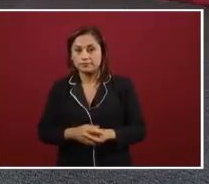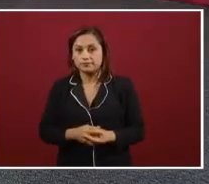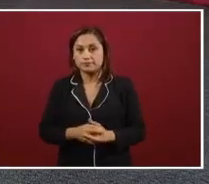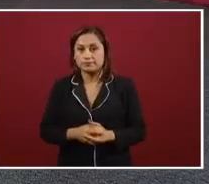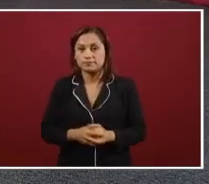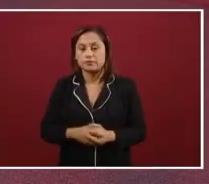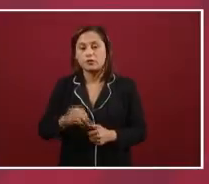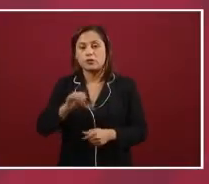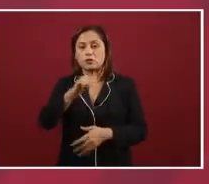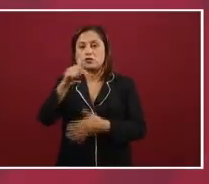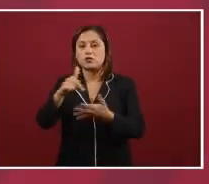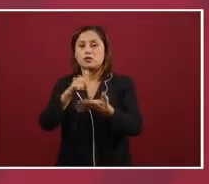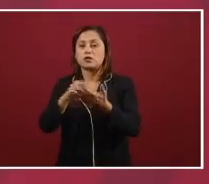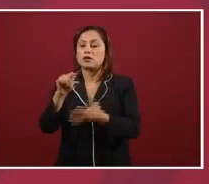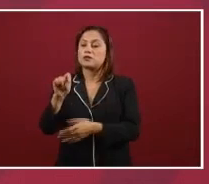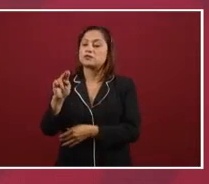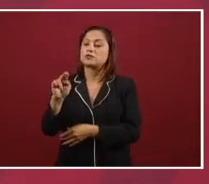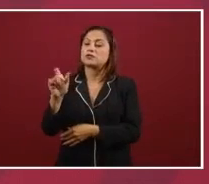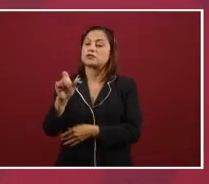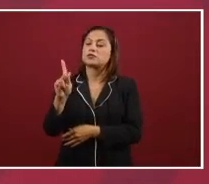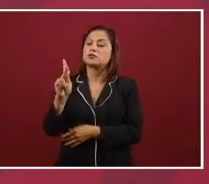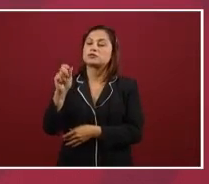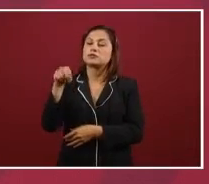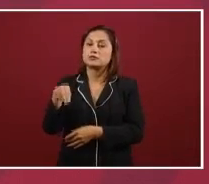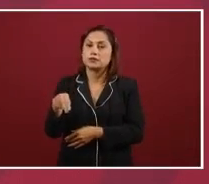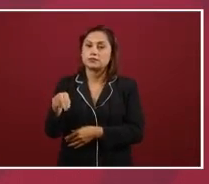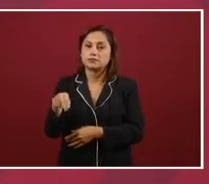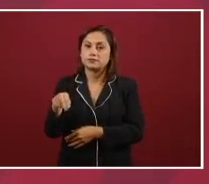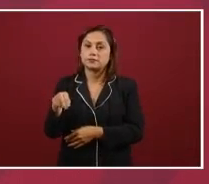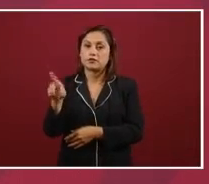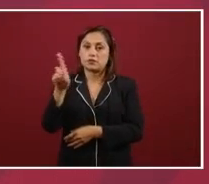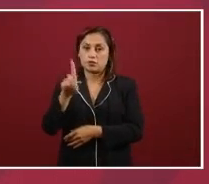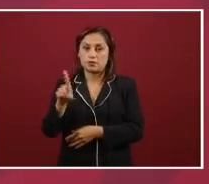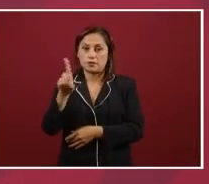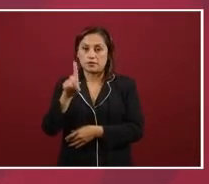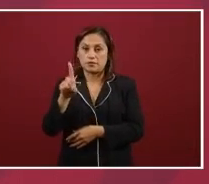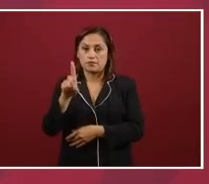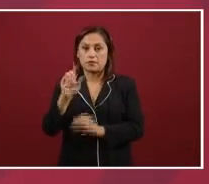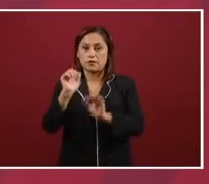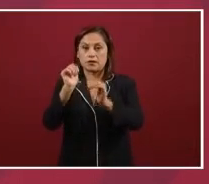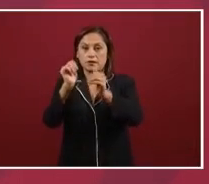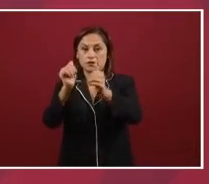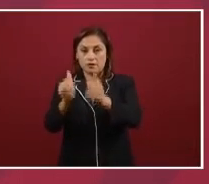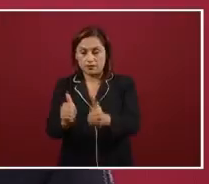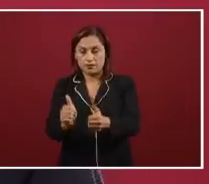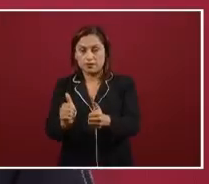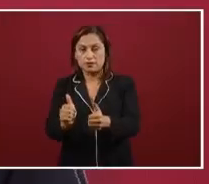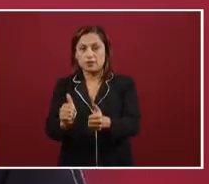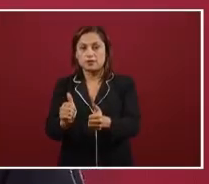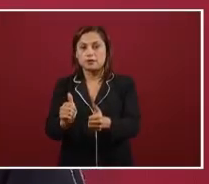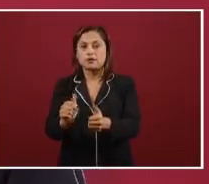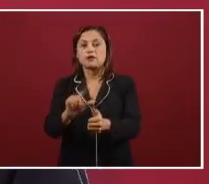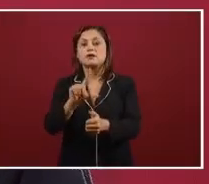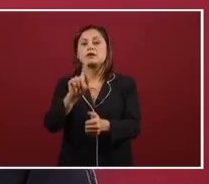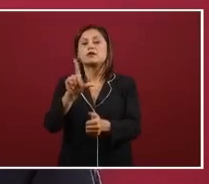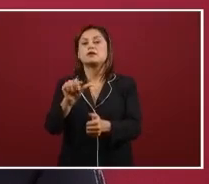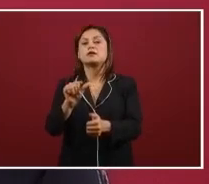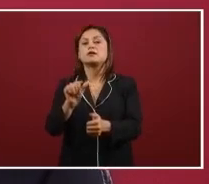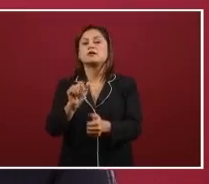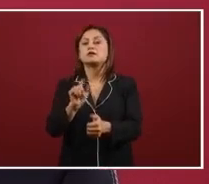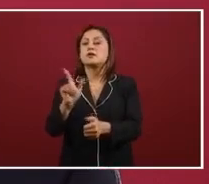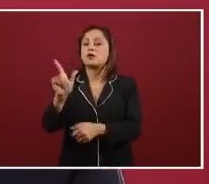a Tuxpan el domingo, y nos quedamos el lunes en Valle de